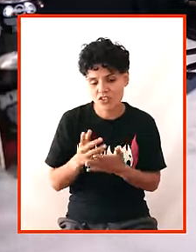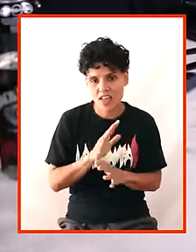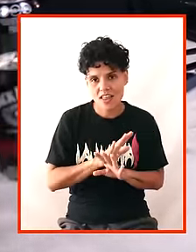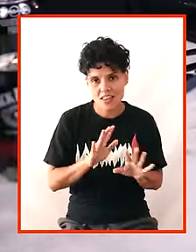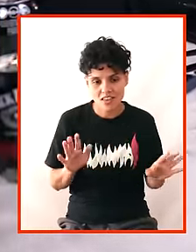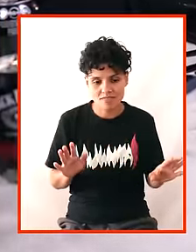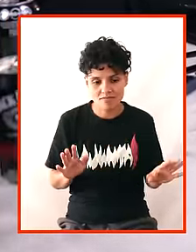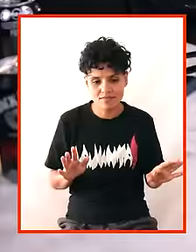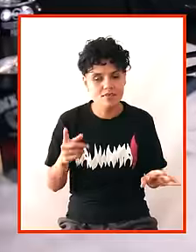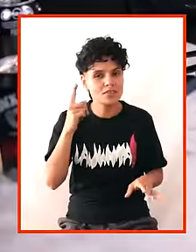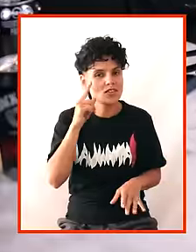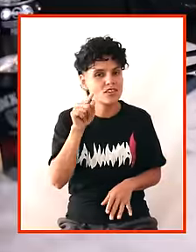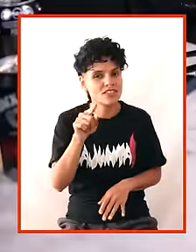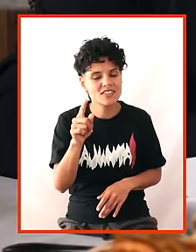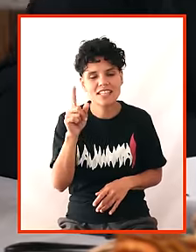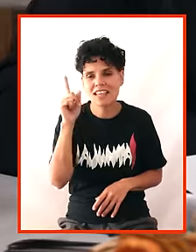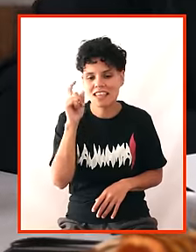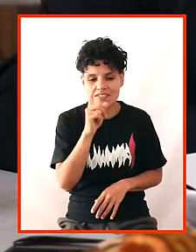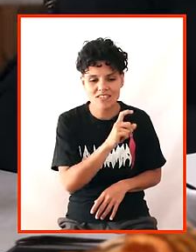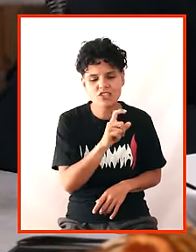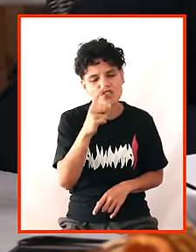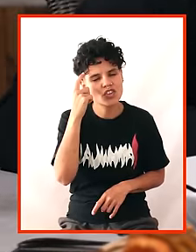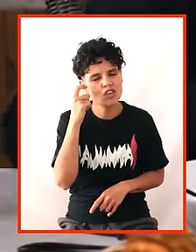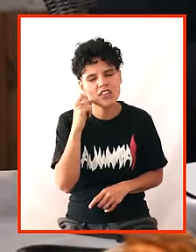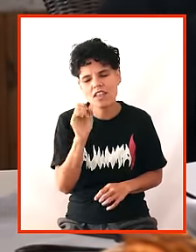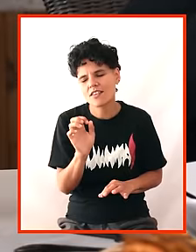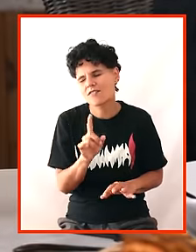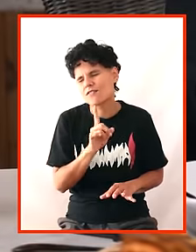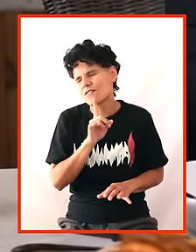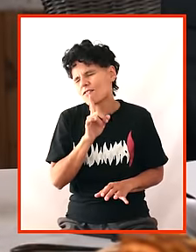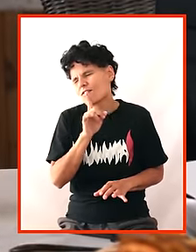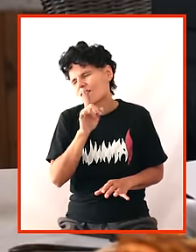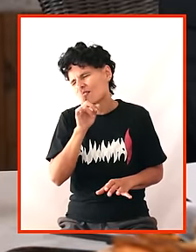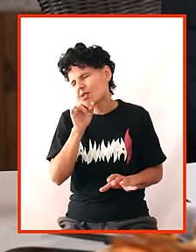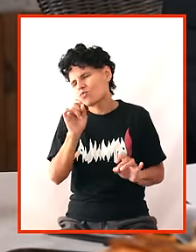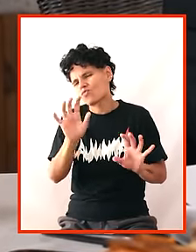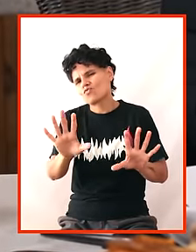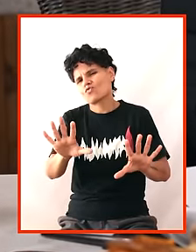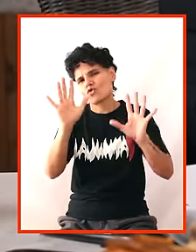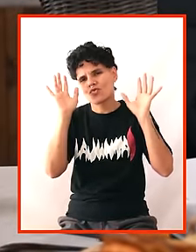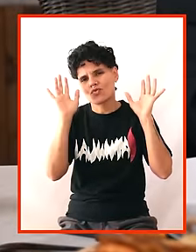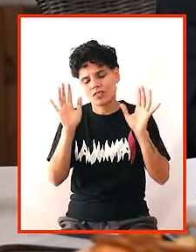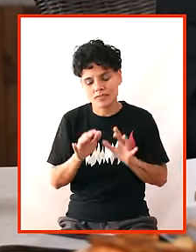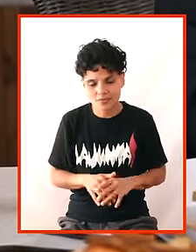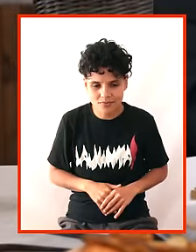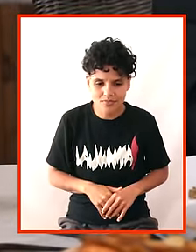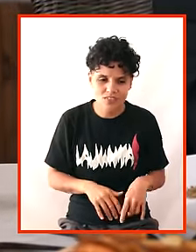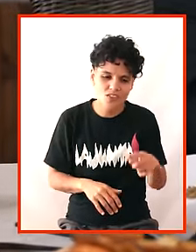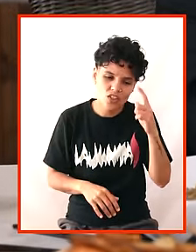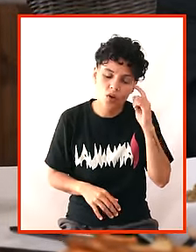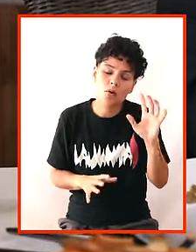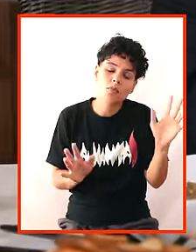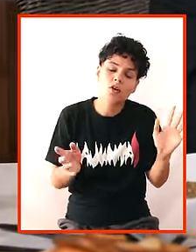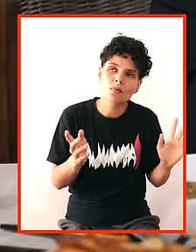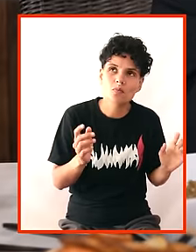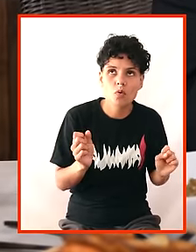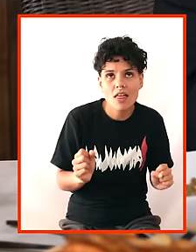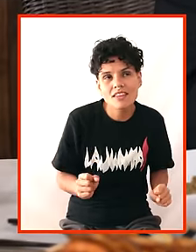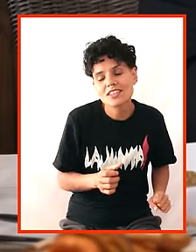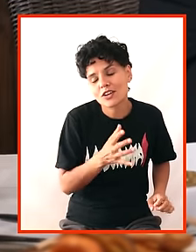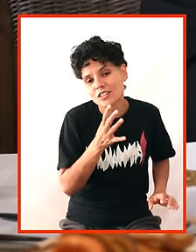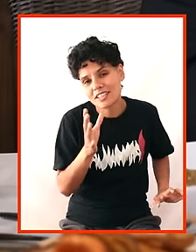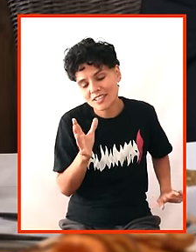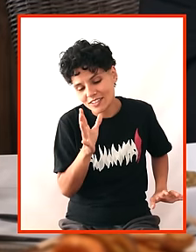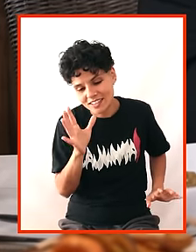difícil de hacer. Va a estar de lujo. Aparte que es muy... O sea, imagínate, probablemente... no sé en realidad. Capaz que pagamos